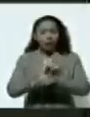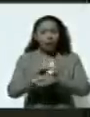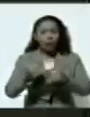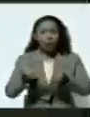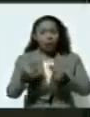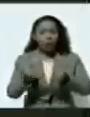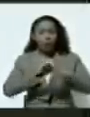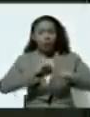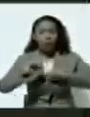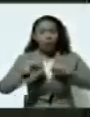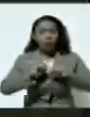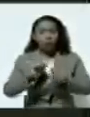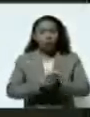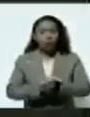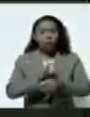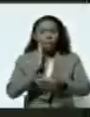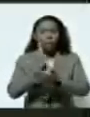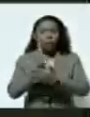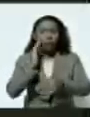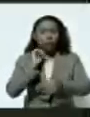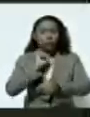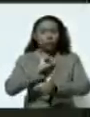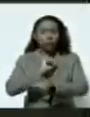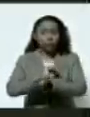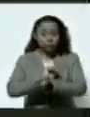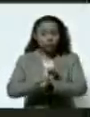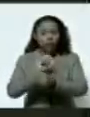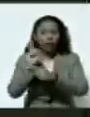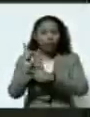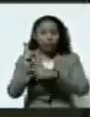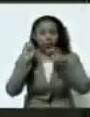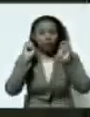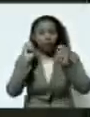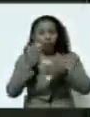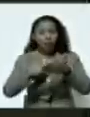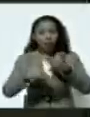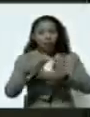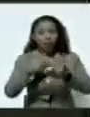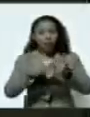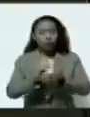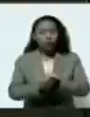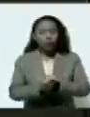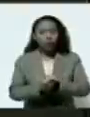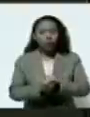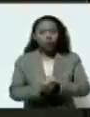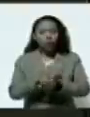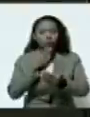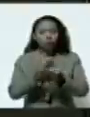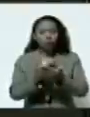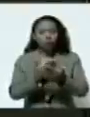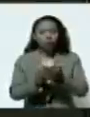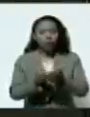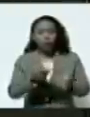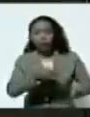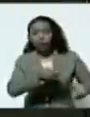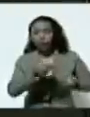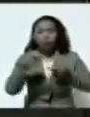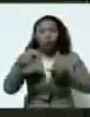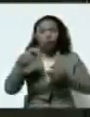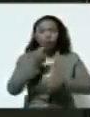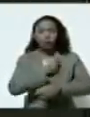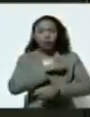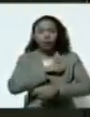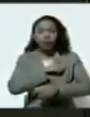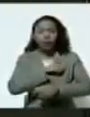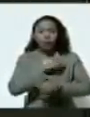actuaban, detenían al narcotraficante, en este caso concreto relacionado con la solicitud de extradición a España, y